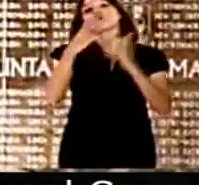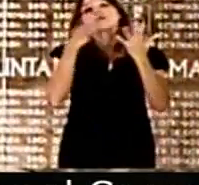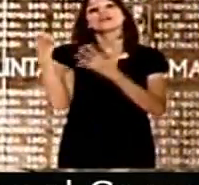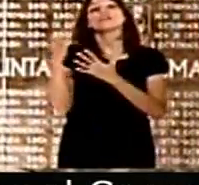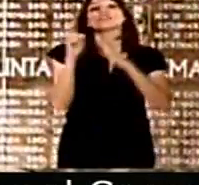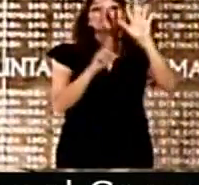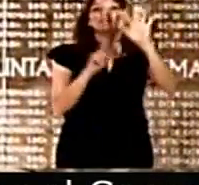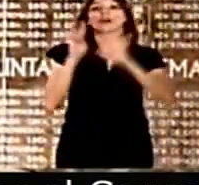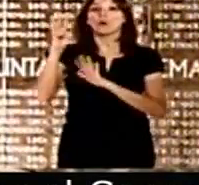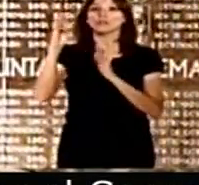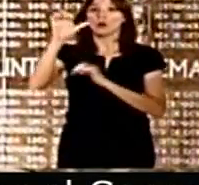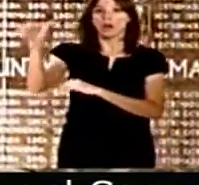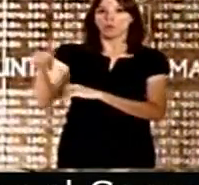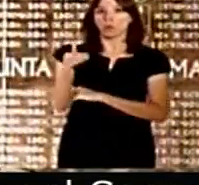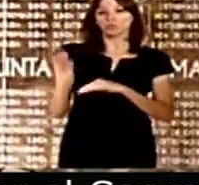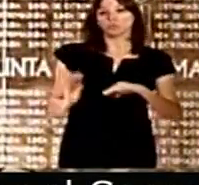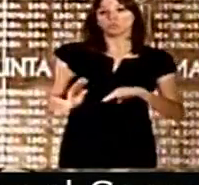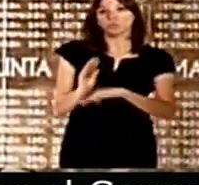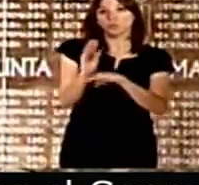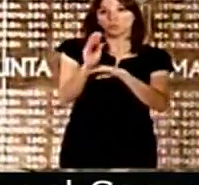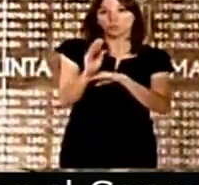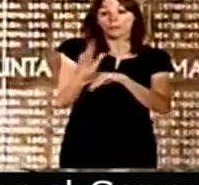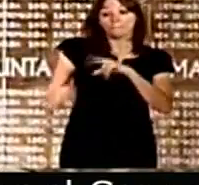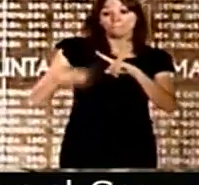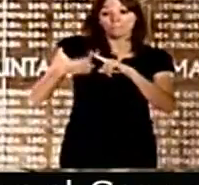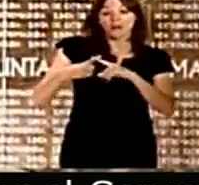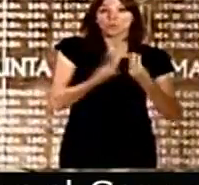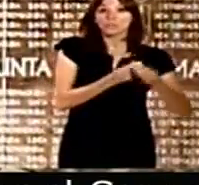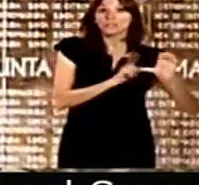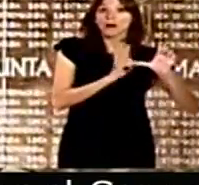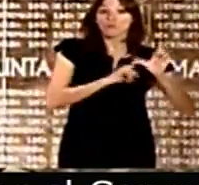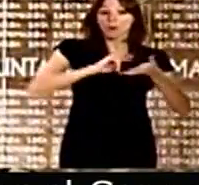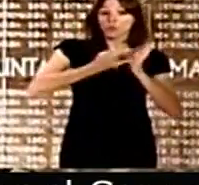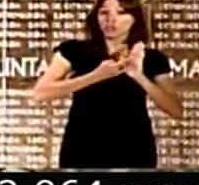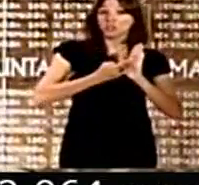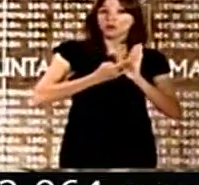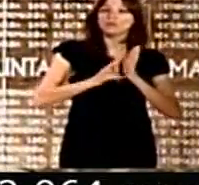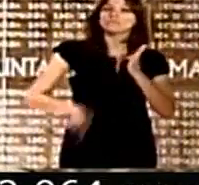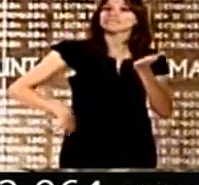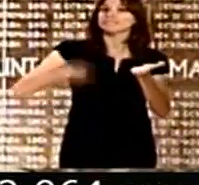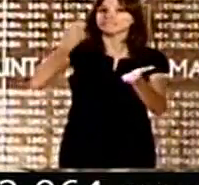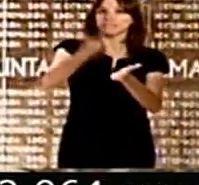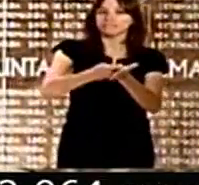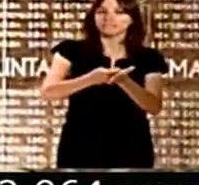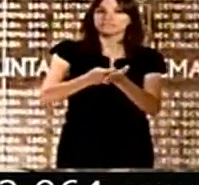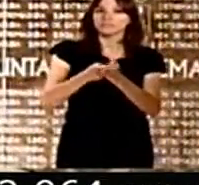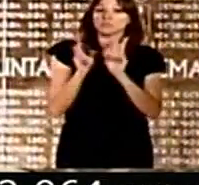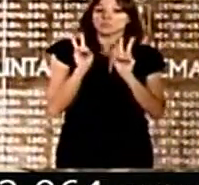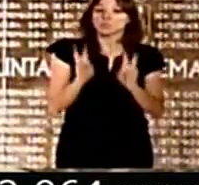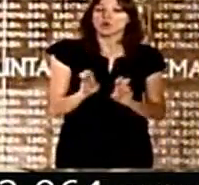6.172.964 euros. La Junta de Extremadura financiará además la redacción del proyecto de construcción con una inversión prevista de